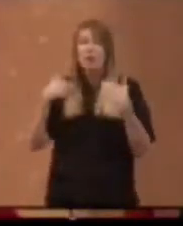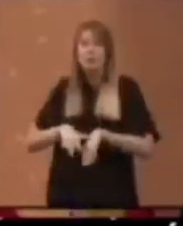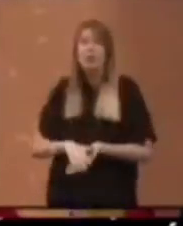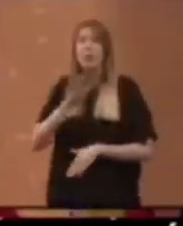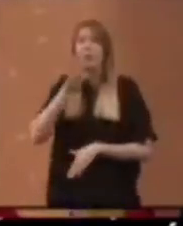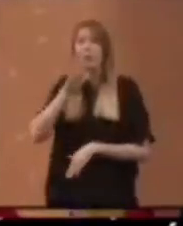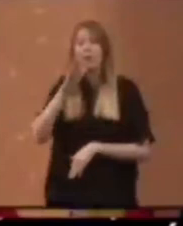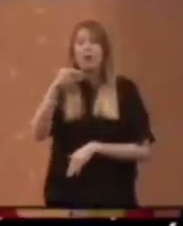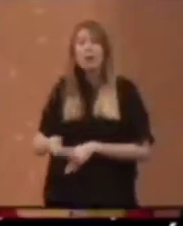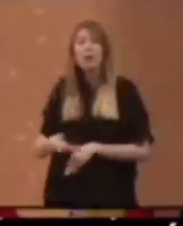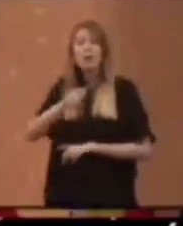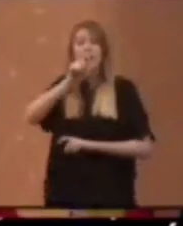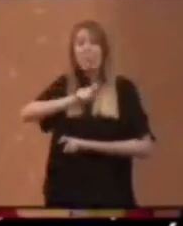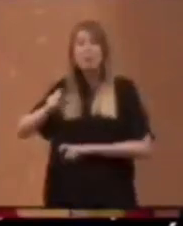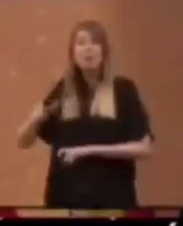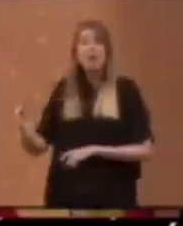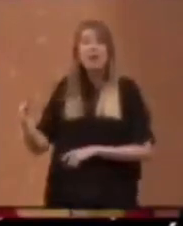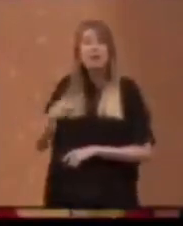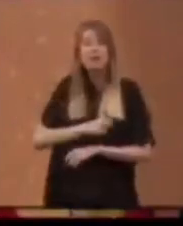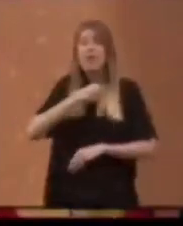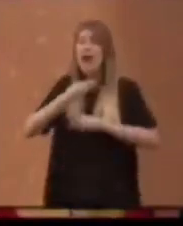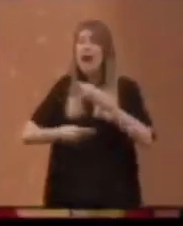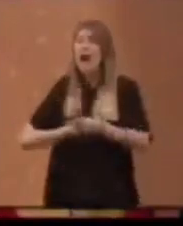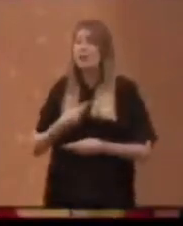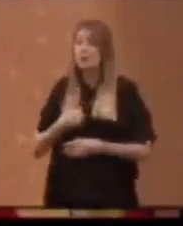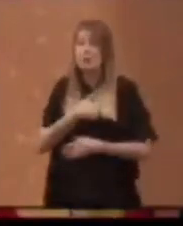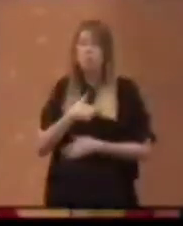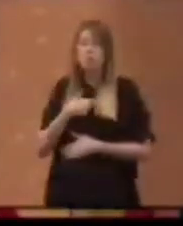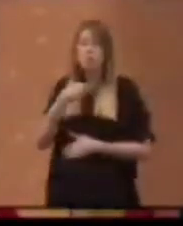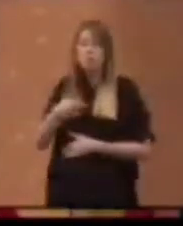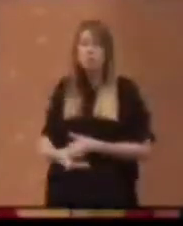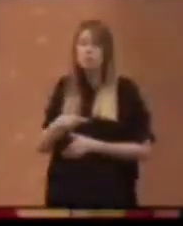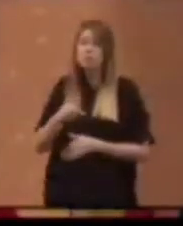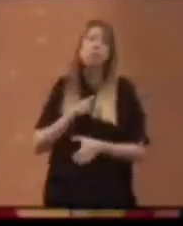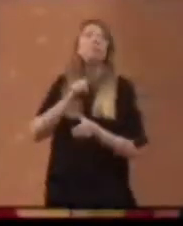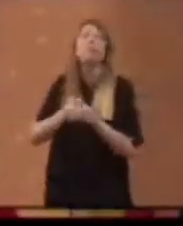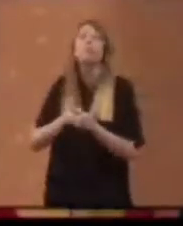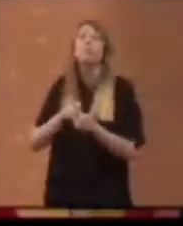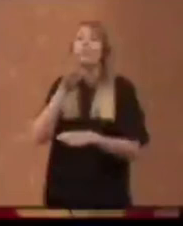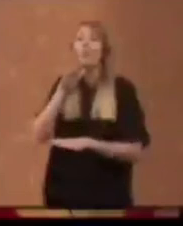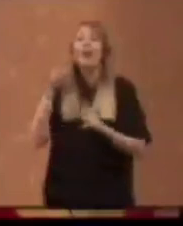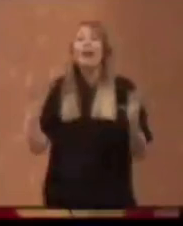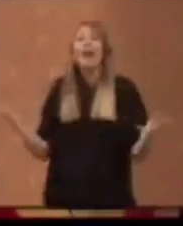que todas las personas actuemos inmediatamente. Esto es una emergencia.